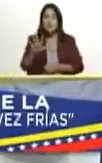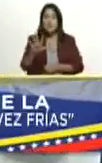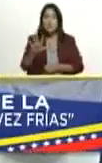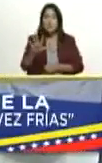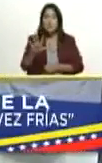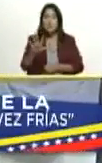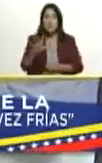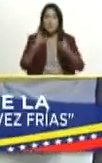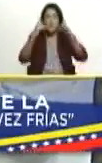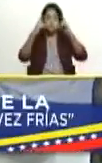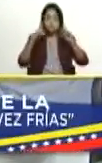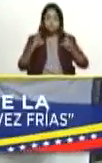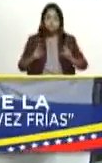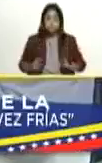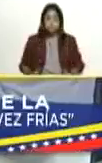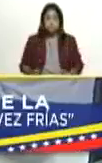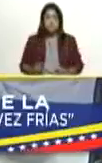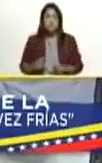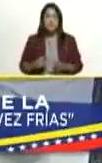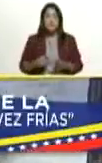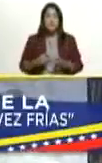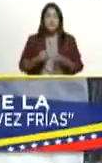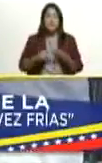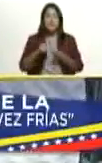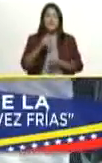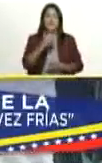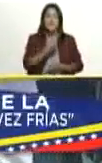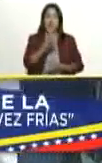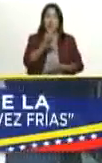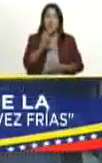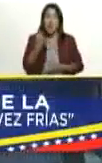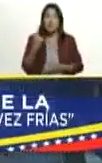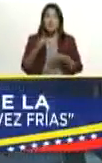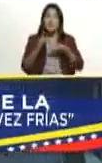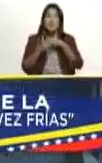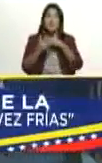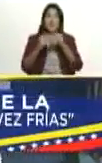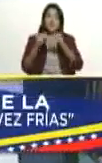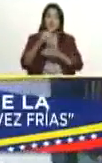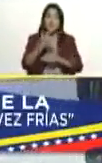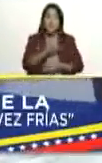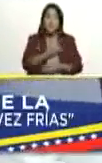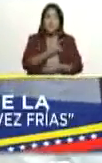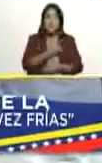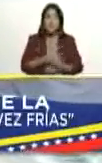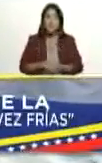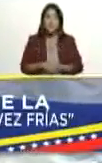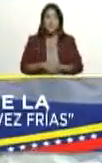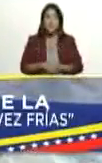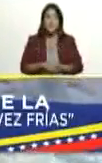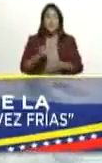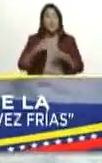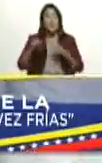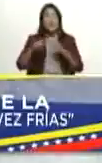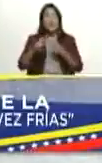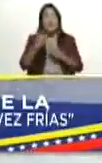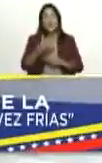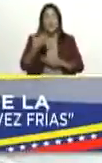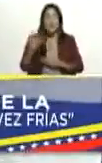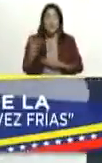345 de radioimagenología, 311 son técnicos superior universitario y 34 licenciados